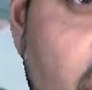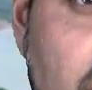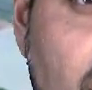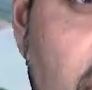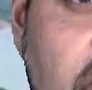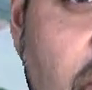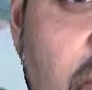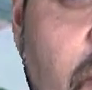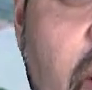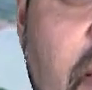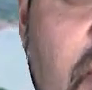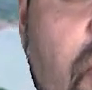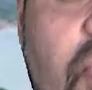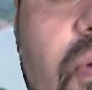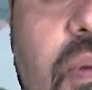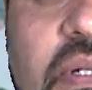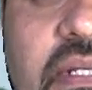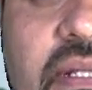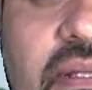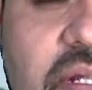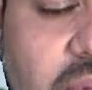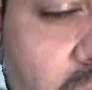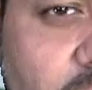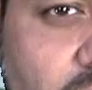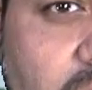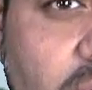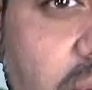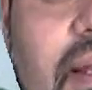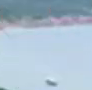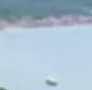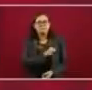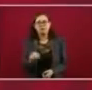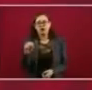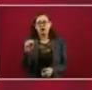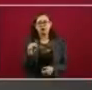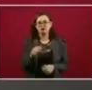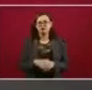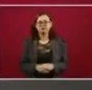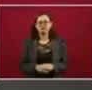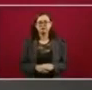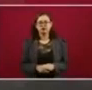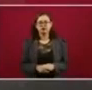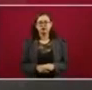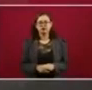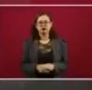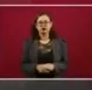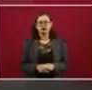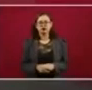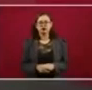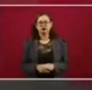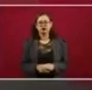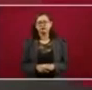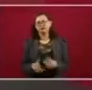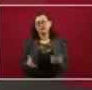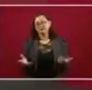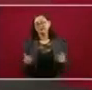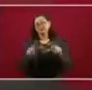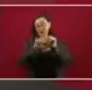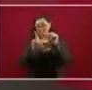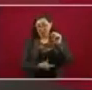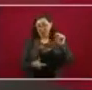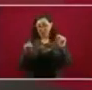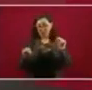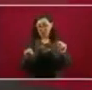alteran el promedio de homicidios en el país. Esto dijo el presidente Andrés Manuel López Obrador. De acuerdo con el mandatario, los registros de 10 entidades en el